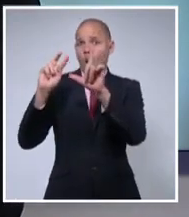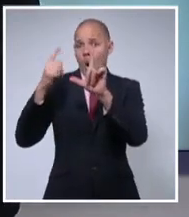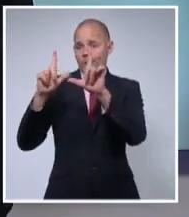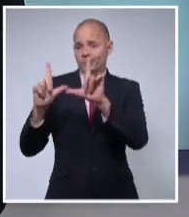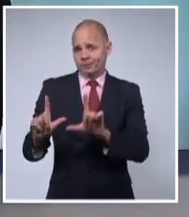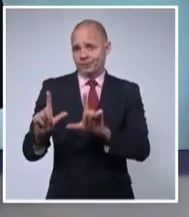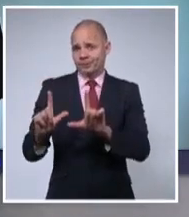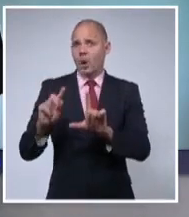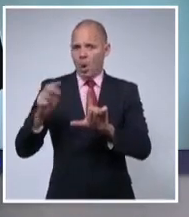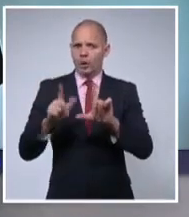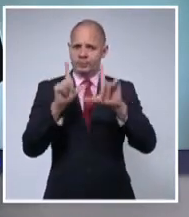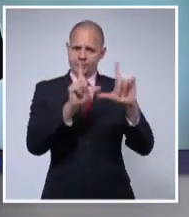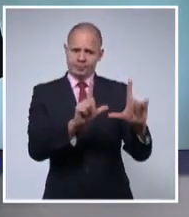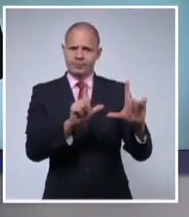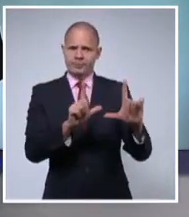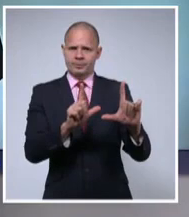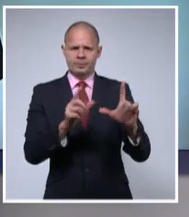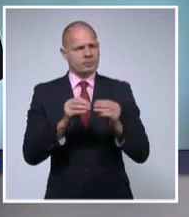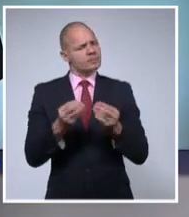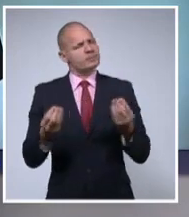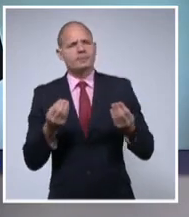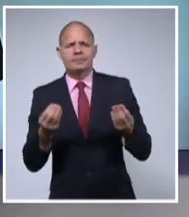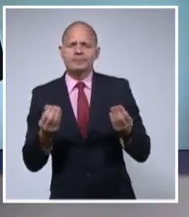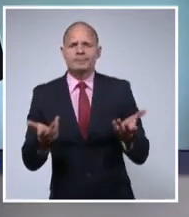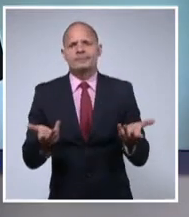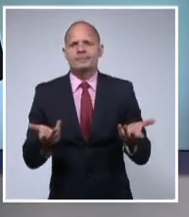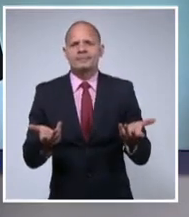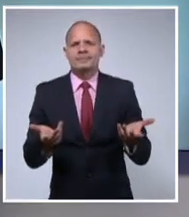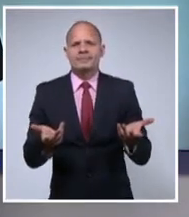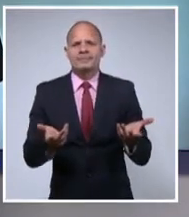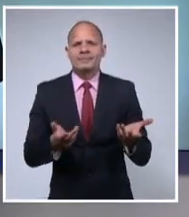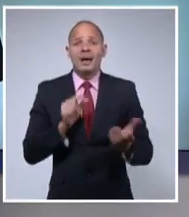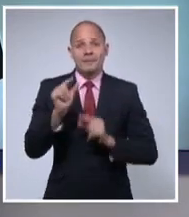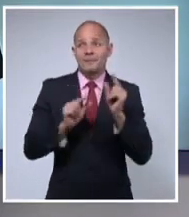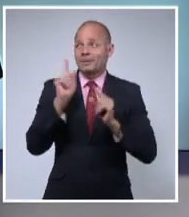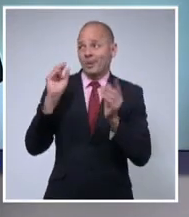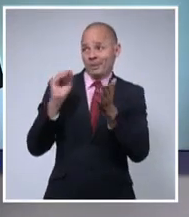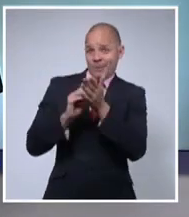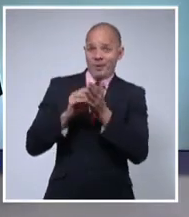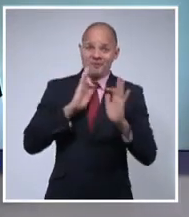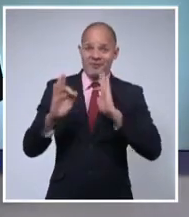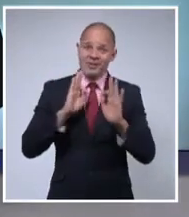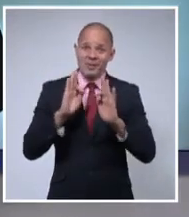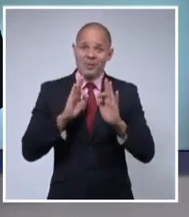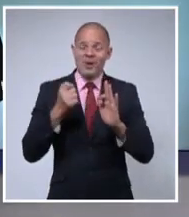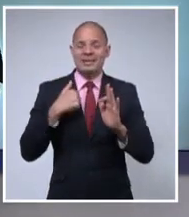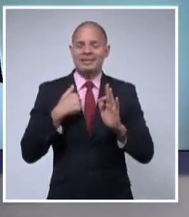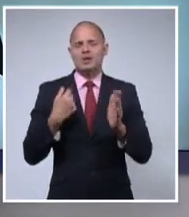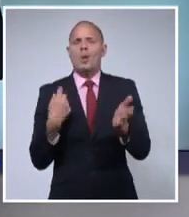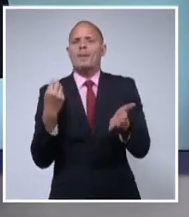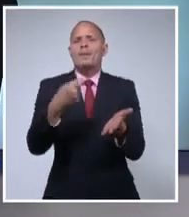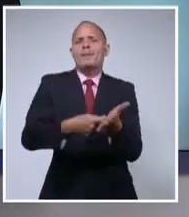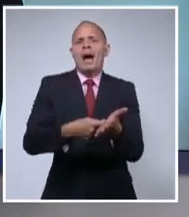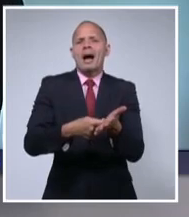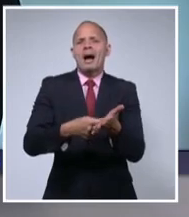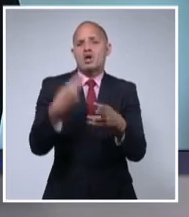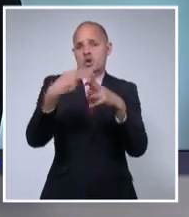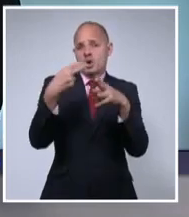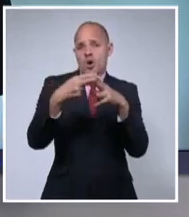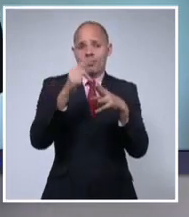o si los que publicaron se convencieron del tamaño de la mentira que trataron de elaborar. Lo peor es que si no buscamos la